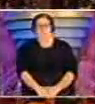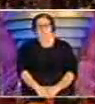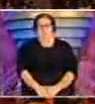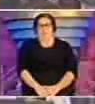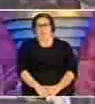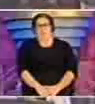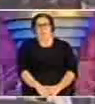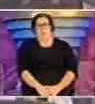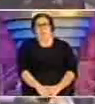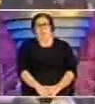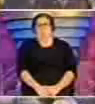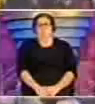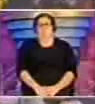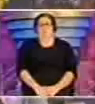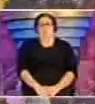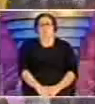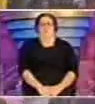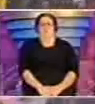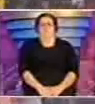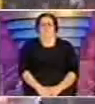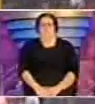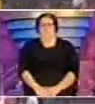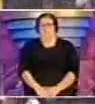de la noche, 10 y 2 minutos de la noche.